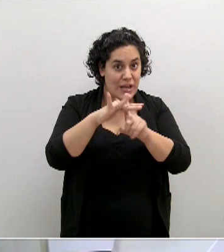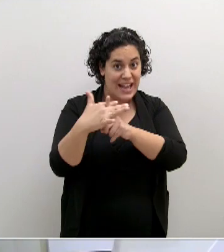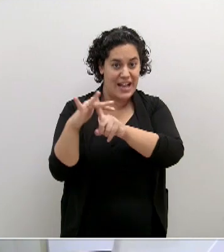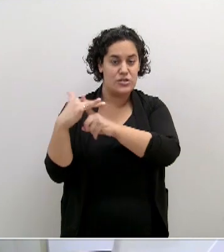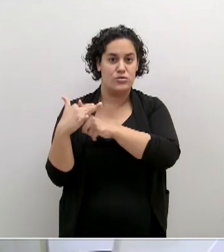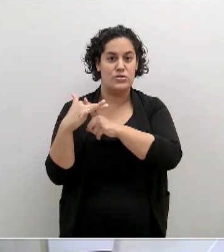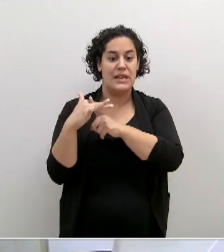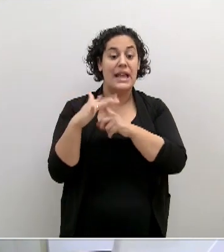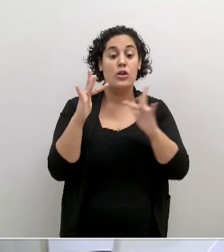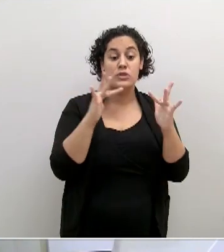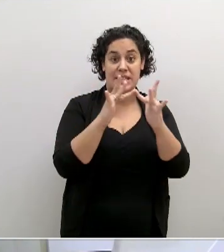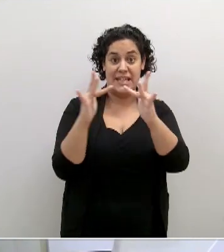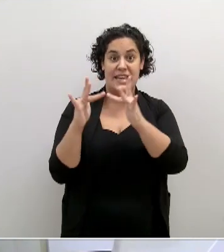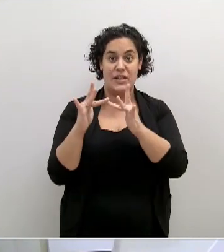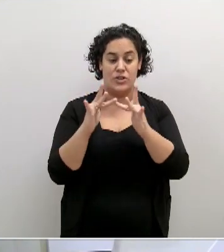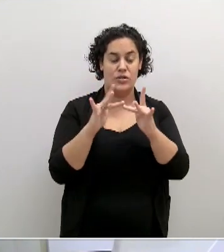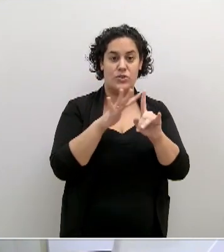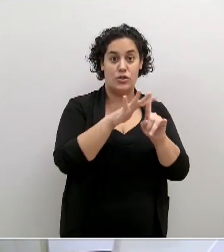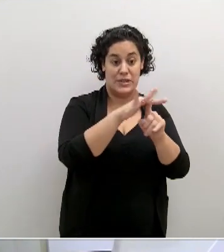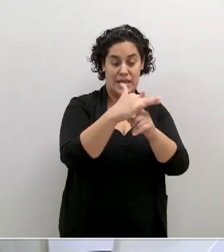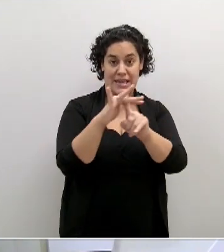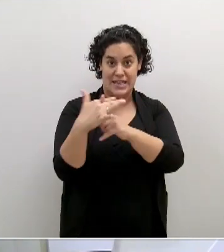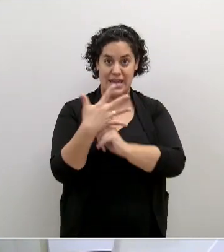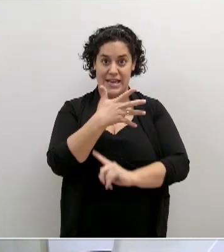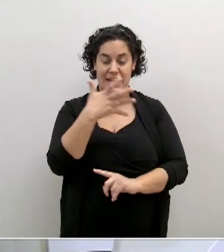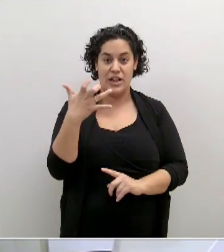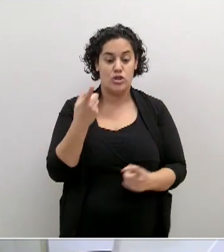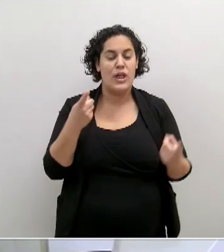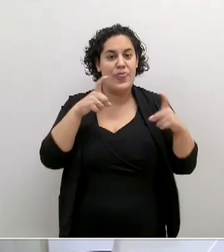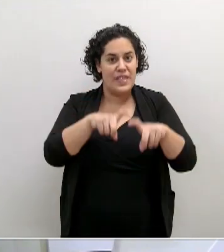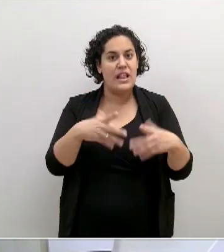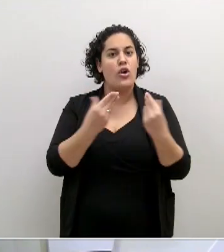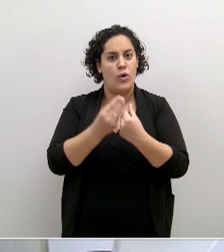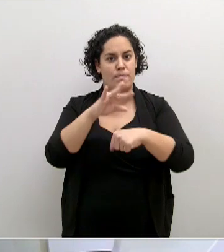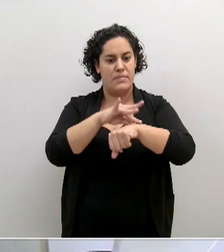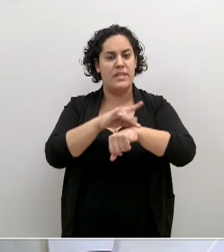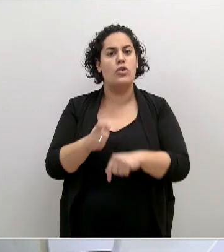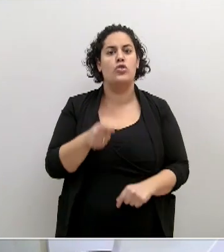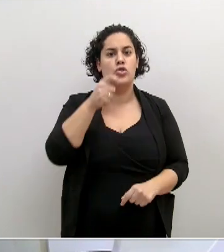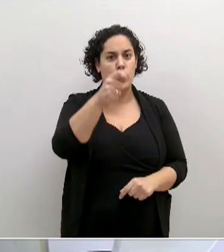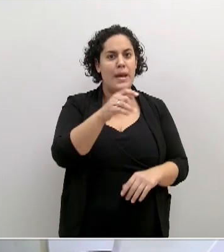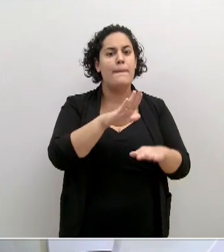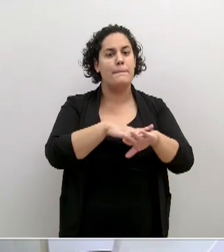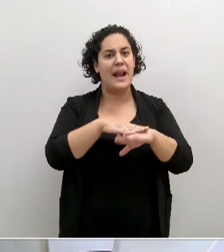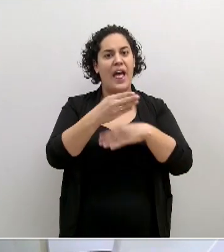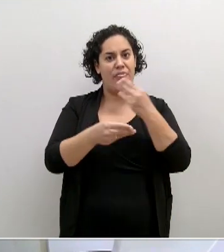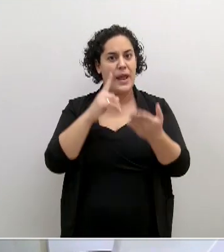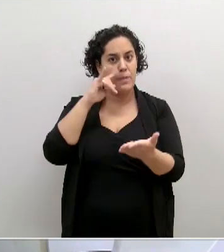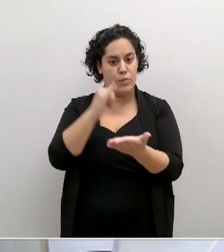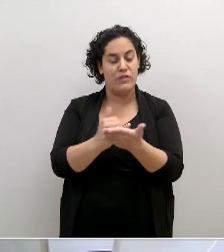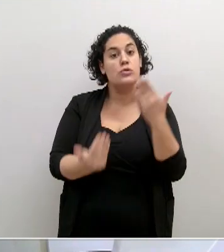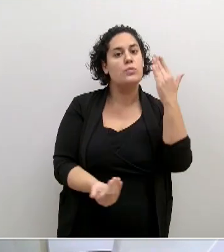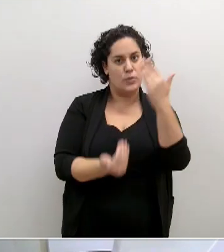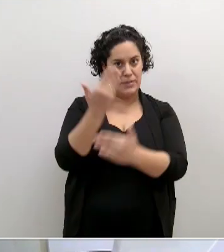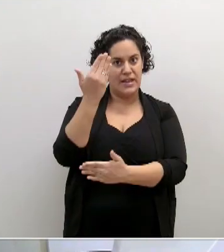a los contactos de esos 500 casos se les citó con su médico para que les pidiera la prueba, etcétera, etcétera. Eso fue por la mañana, por